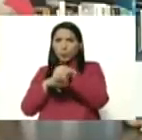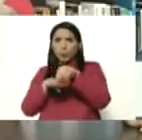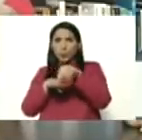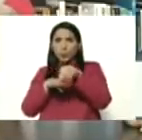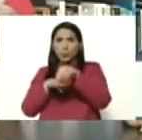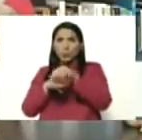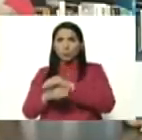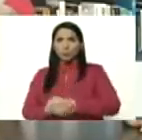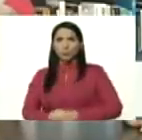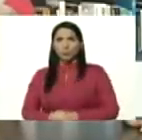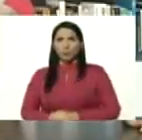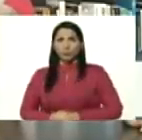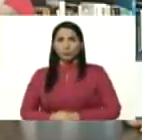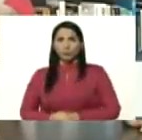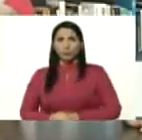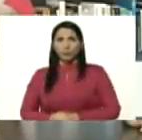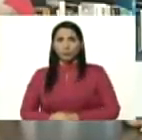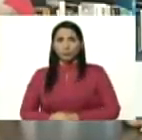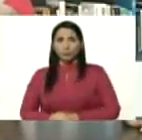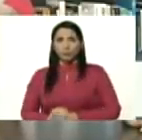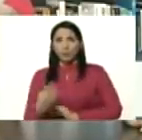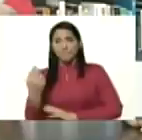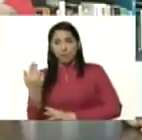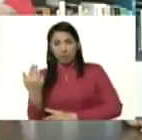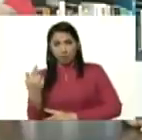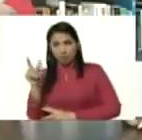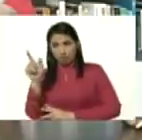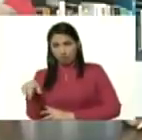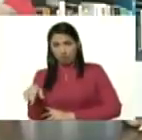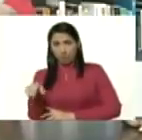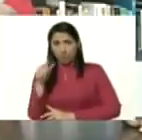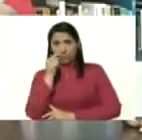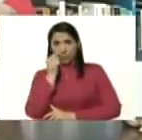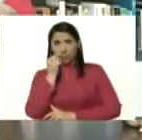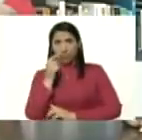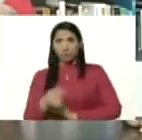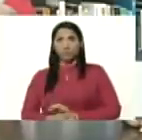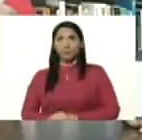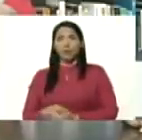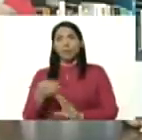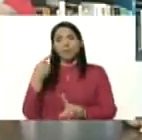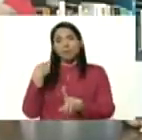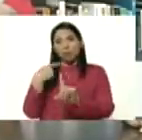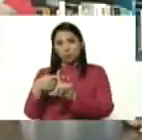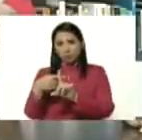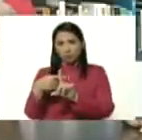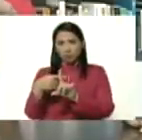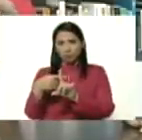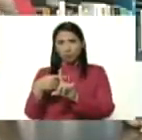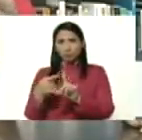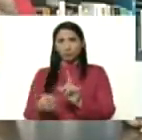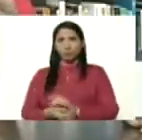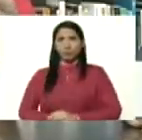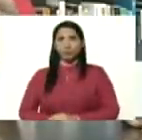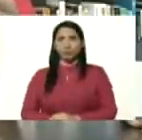Quiropedista. Su pareja dio positivo